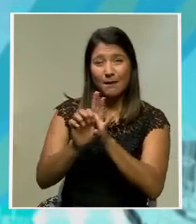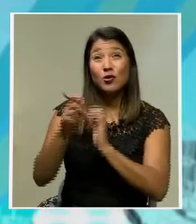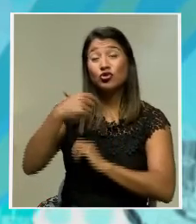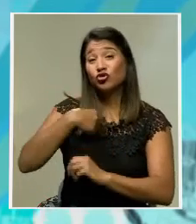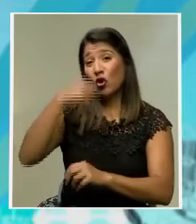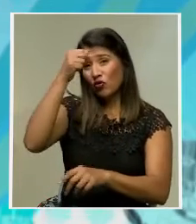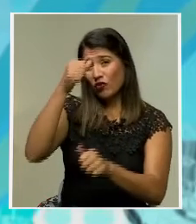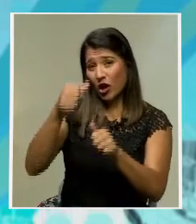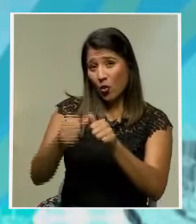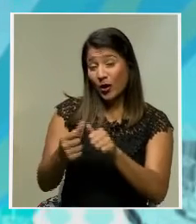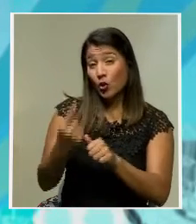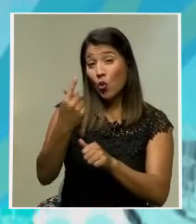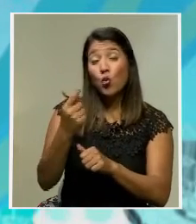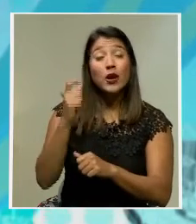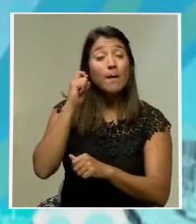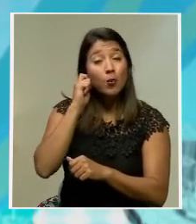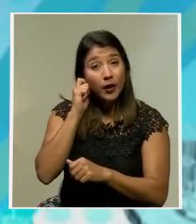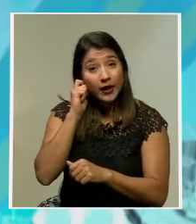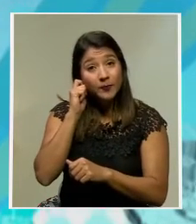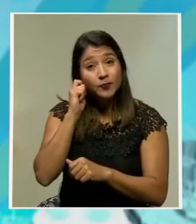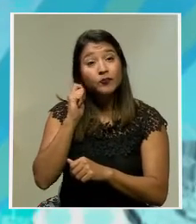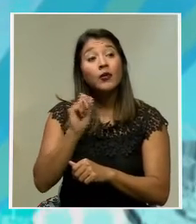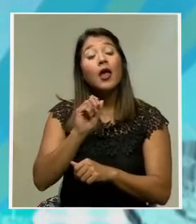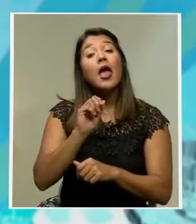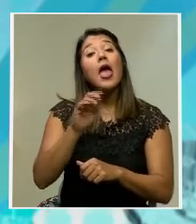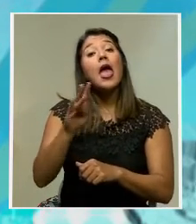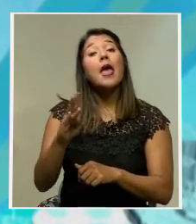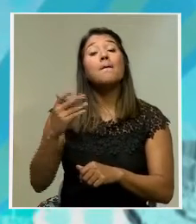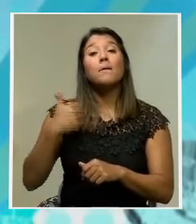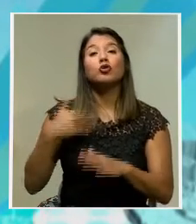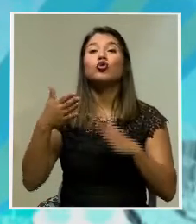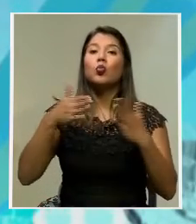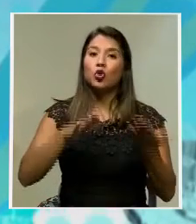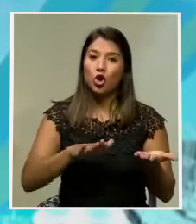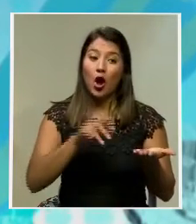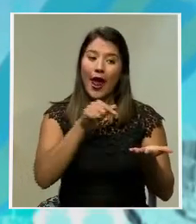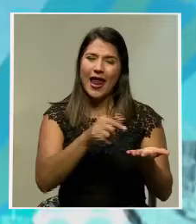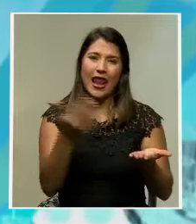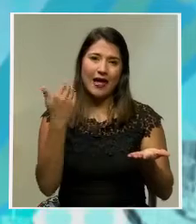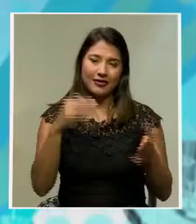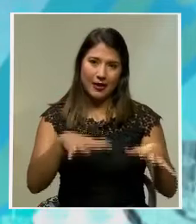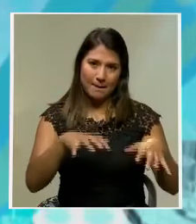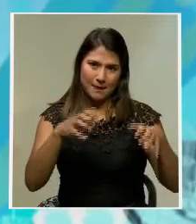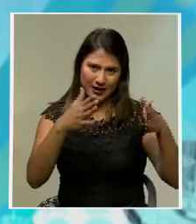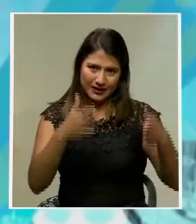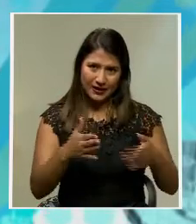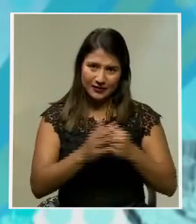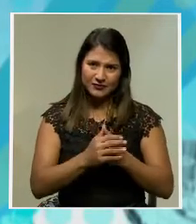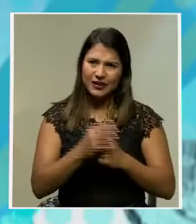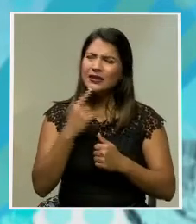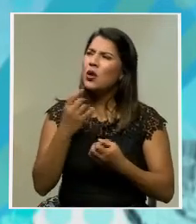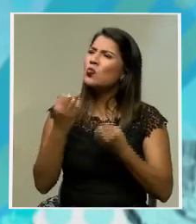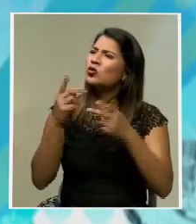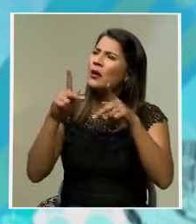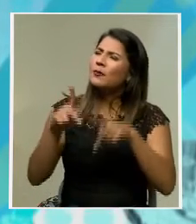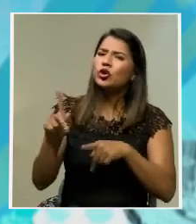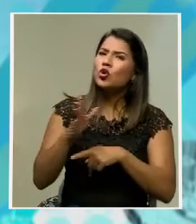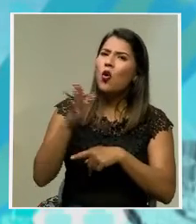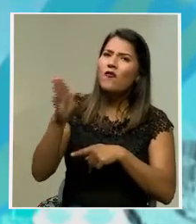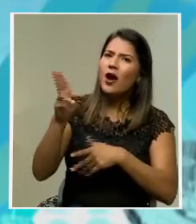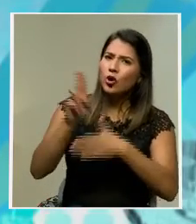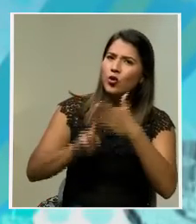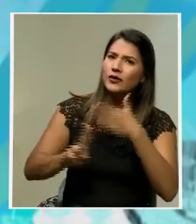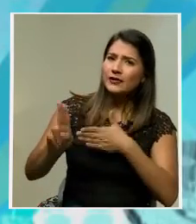olvida la viuda de un magistrado que decía, bueno, es que hay gente que no va a la universidad o algo así, quiere ganar